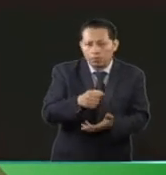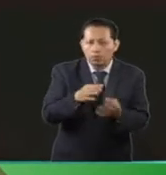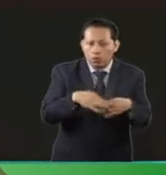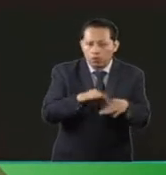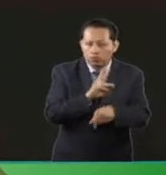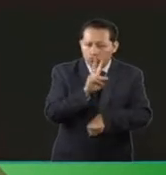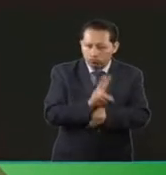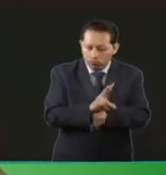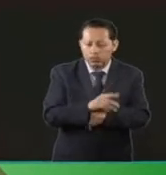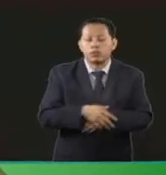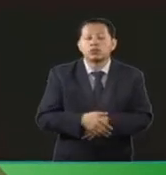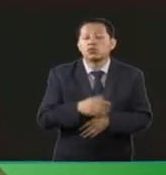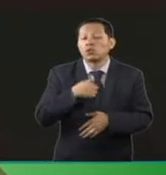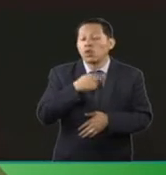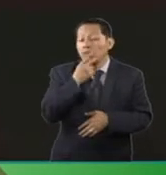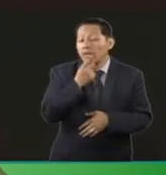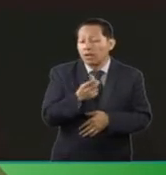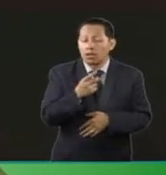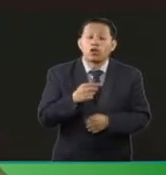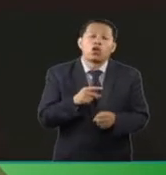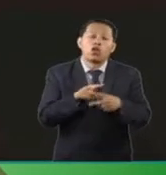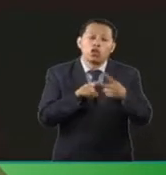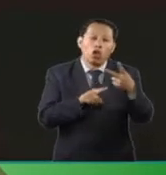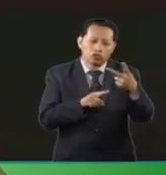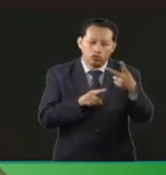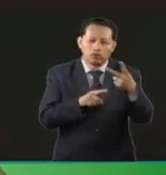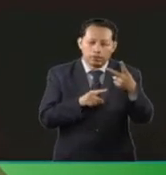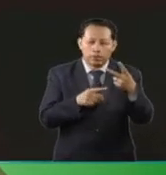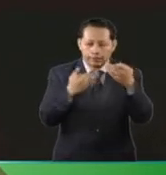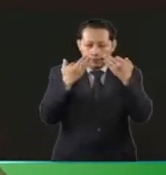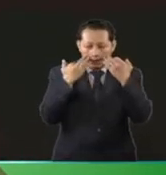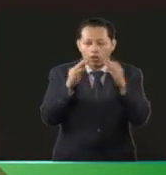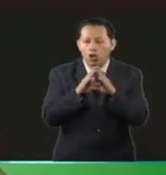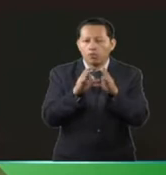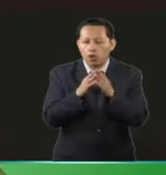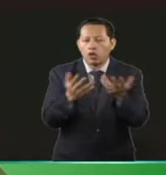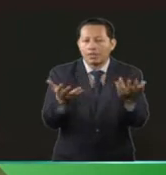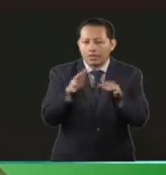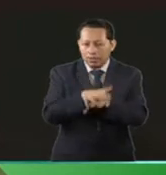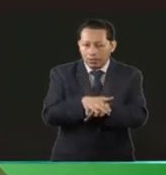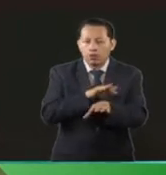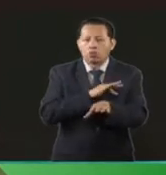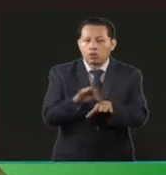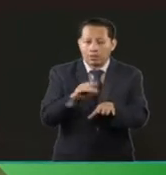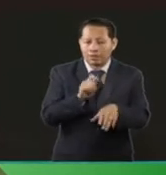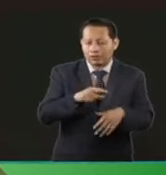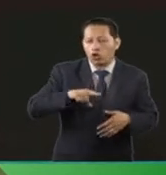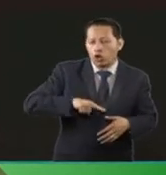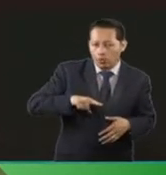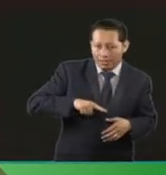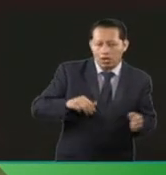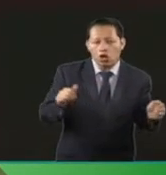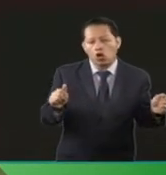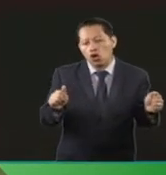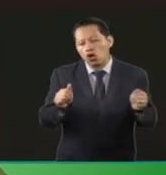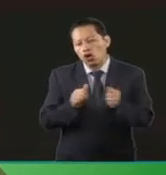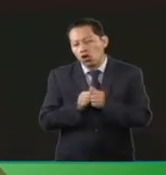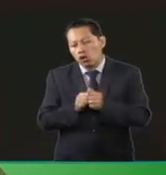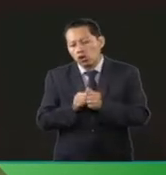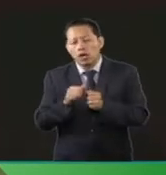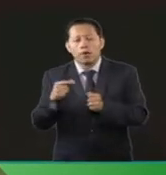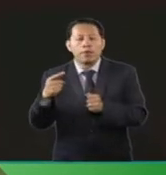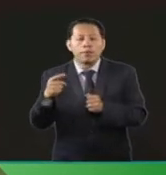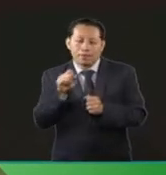dos ejemplos de buenos ejercicios de integración tanto de la nación de los esfuerzos de la